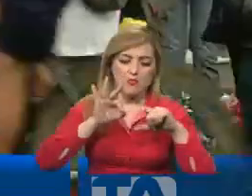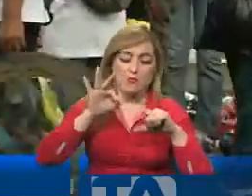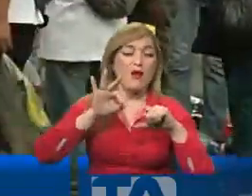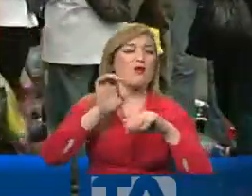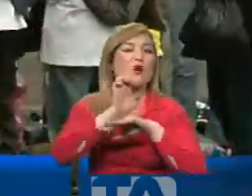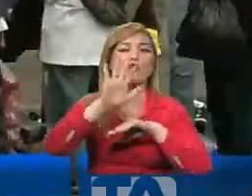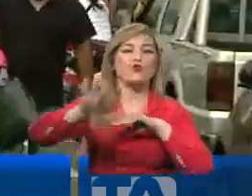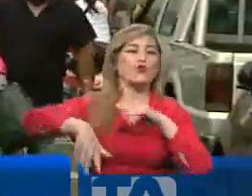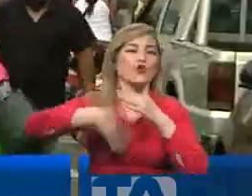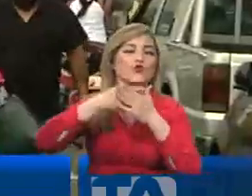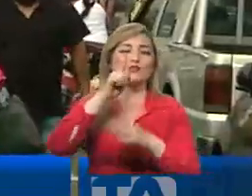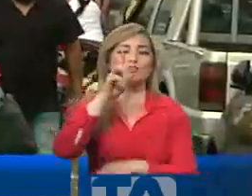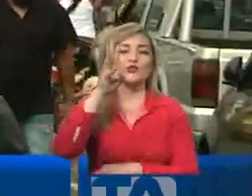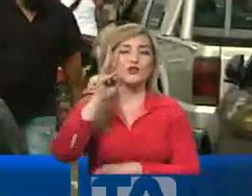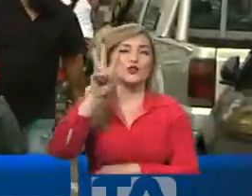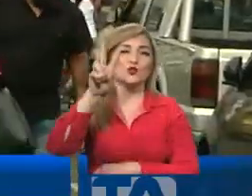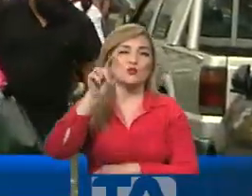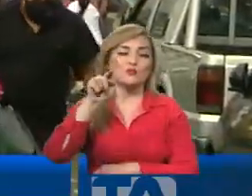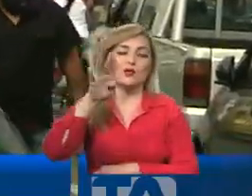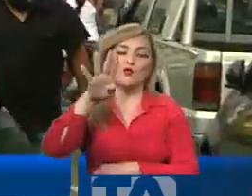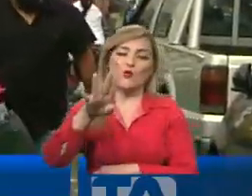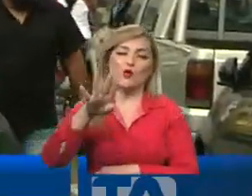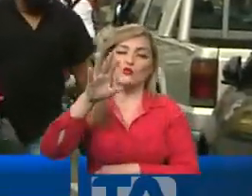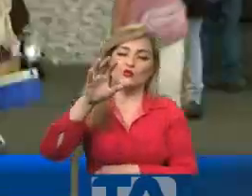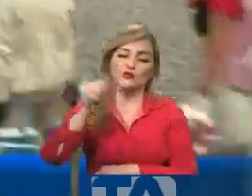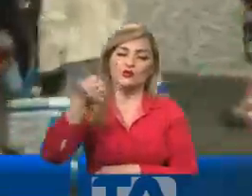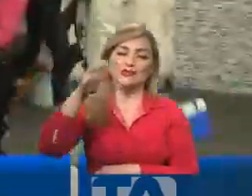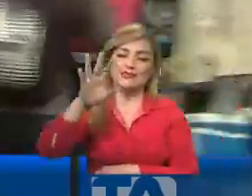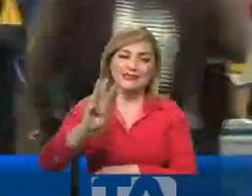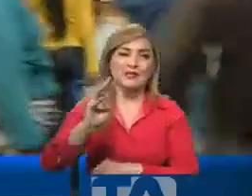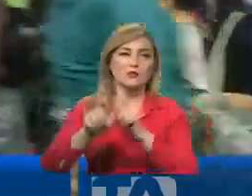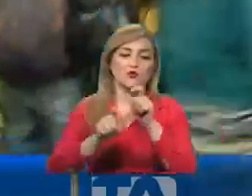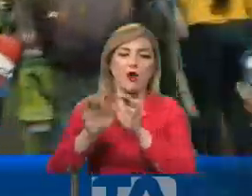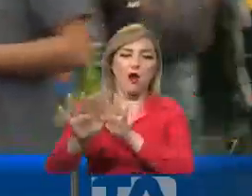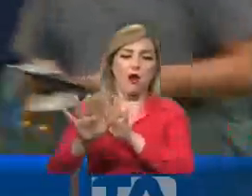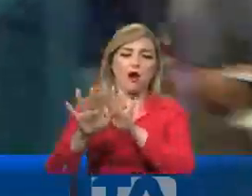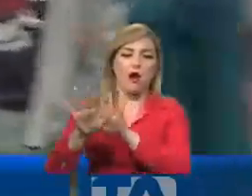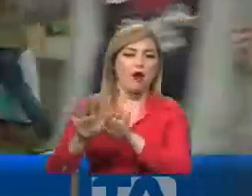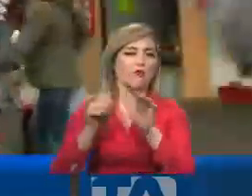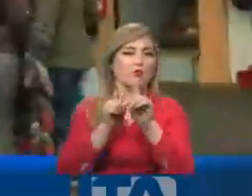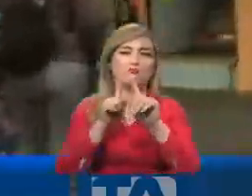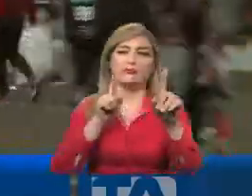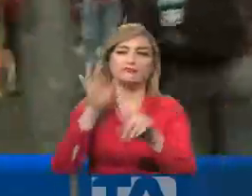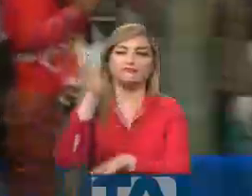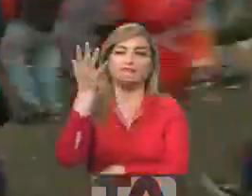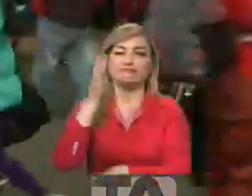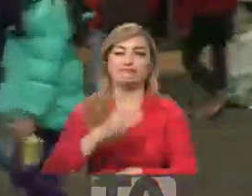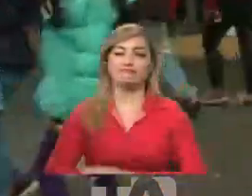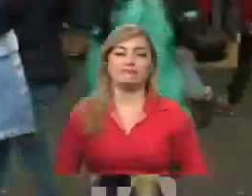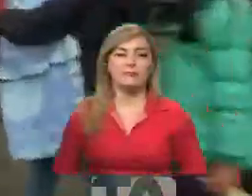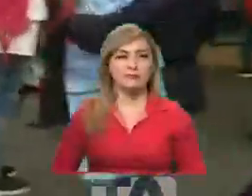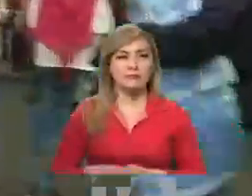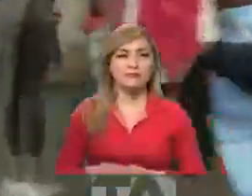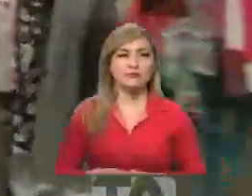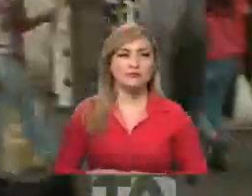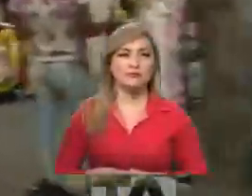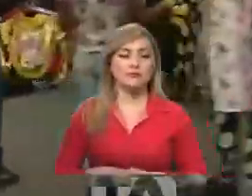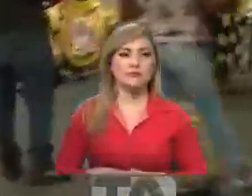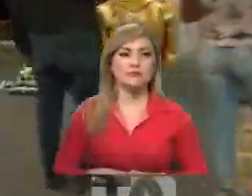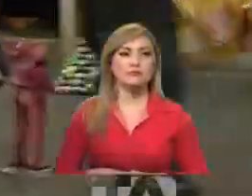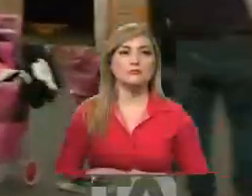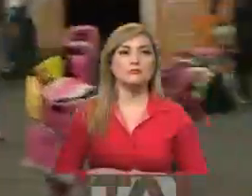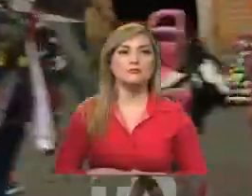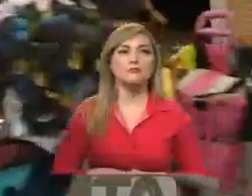nacional 162 mil 416 aglomeraciones en quito daniela valencia 24